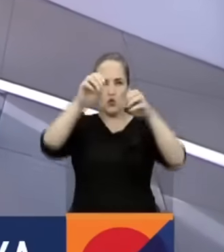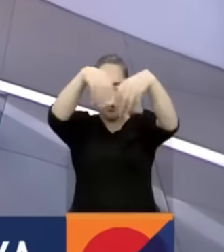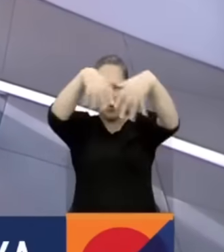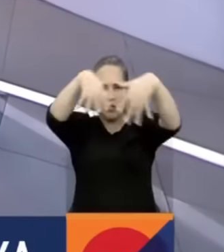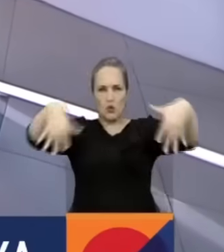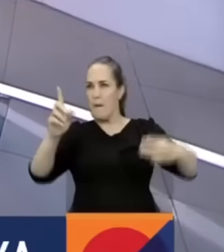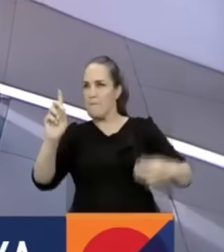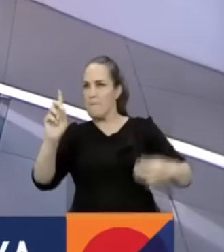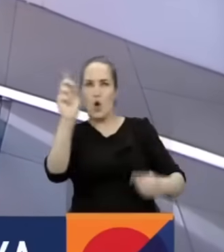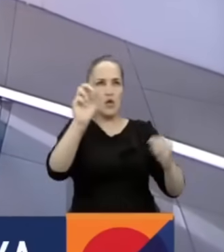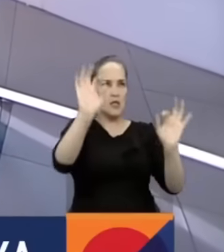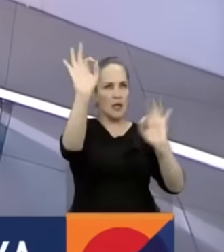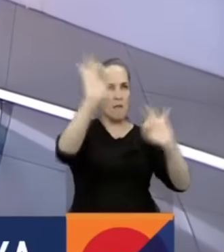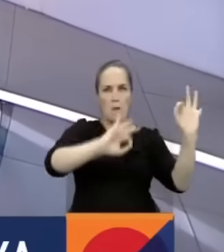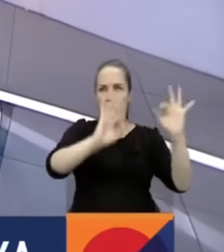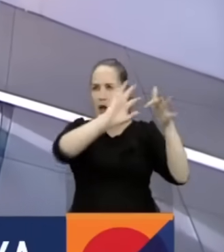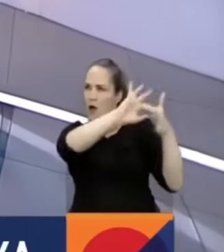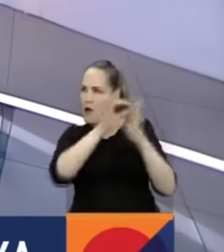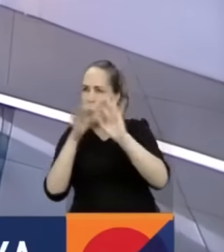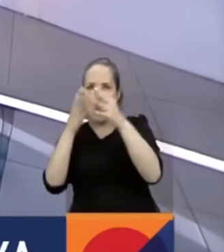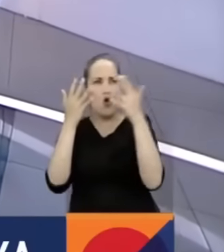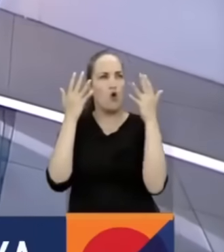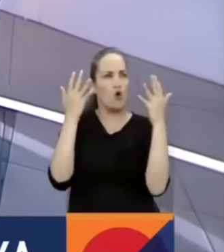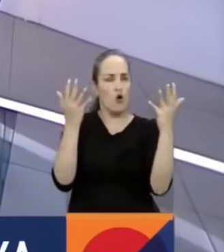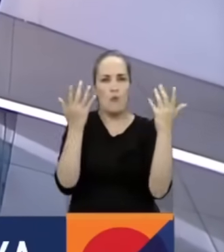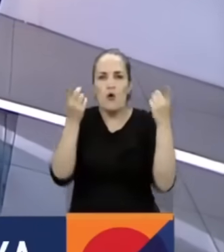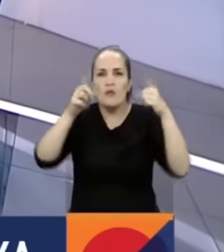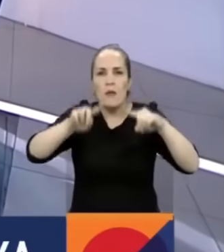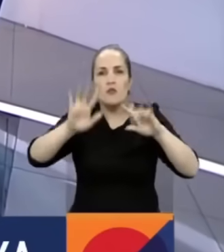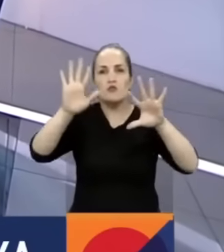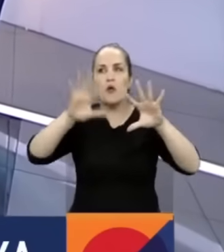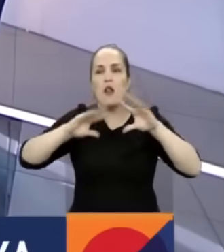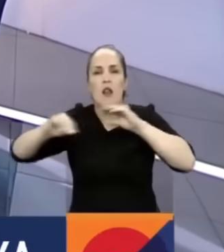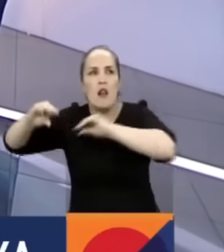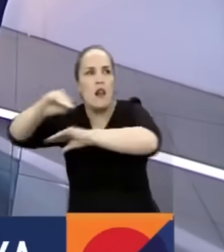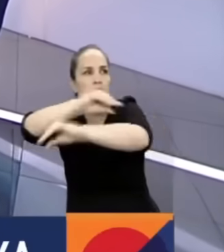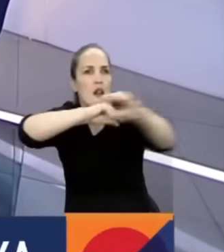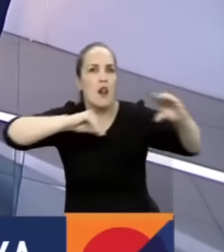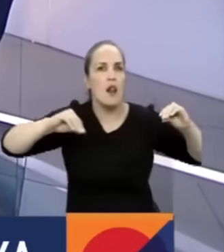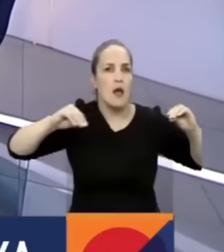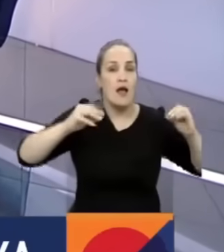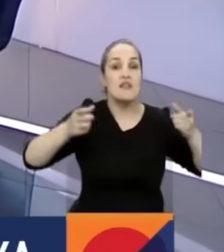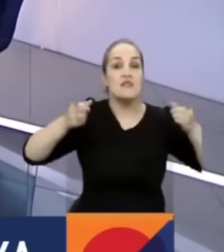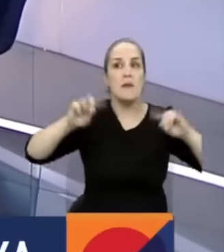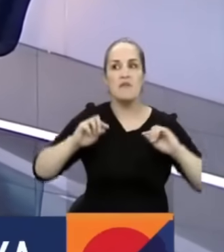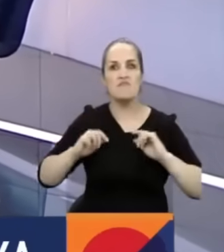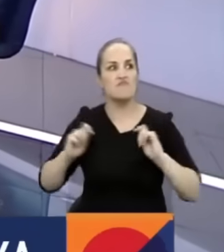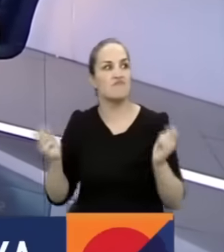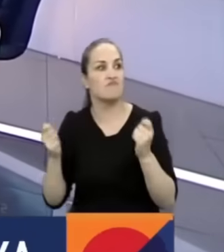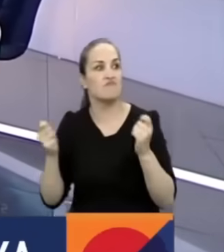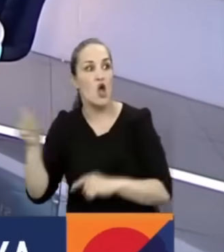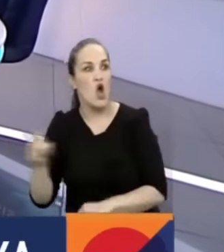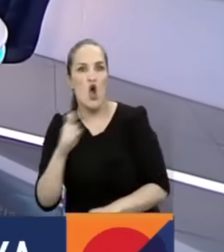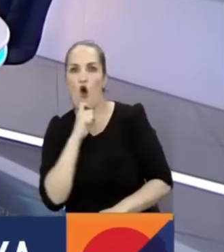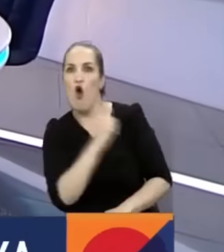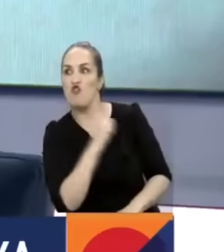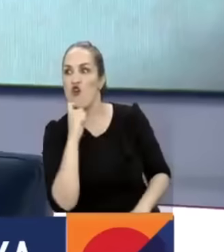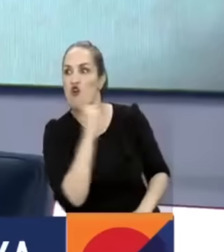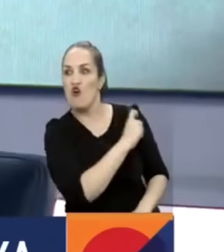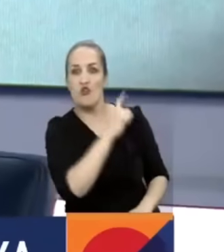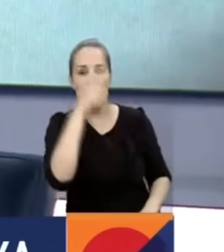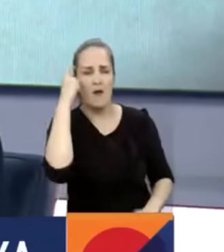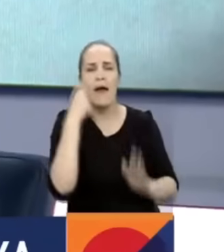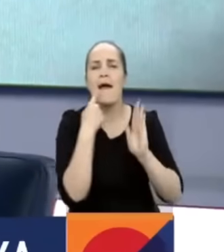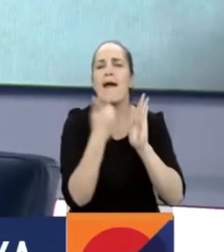permanentemente se expresa el impulso, la promoción y el auspicio del odio contra este gobierno. Para la muestra un